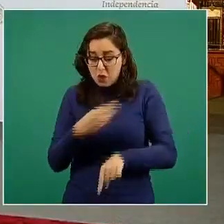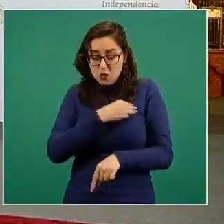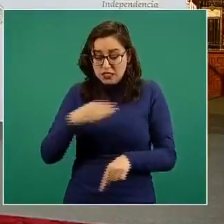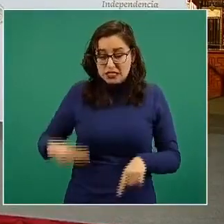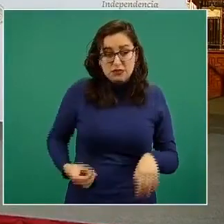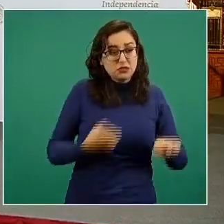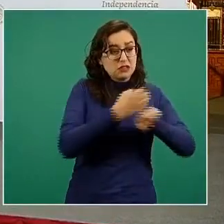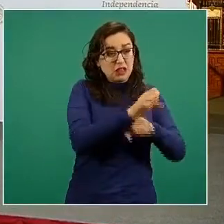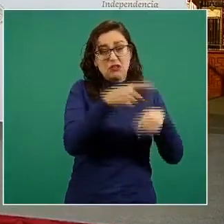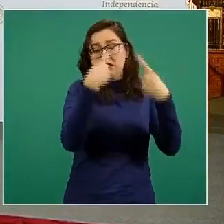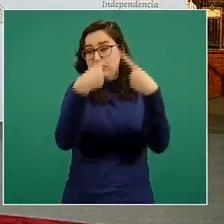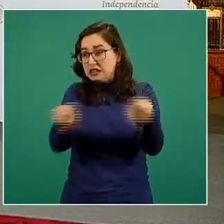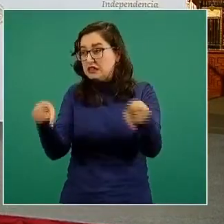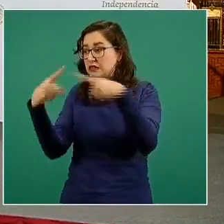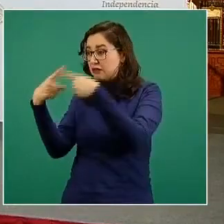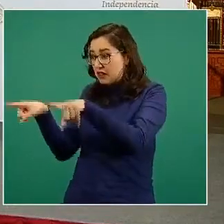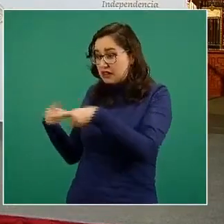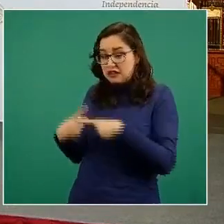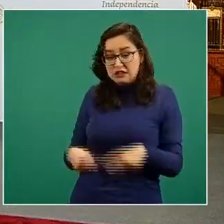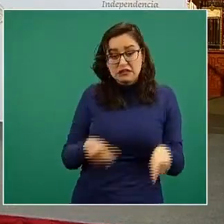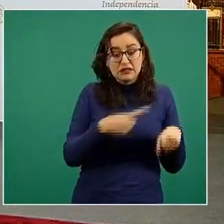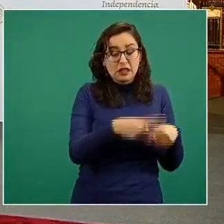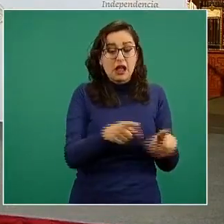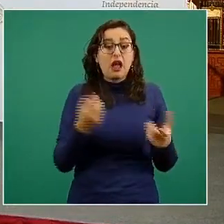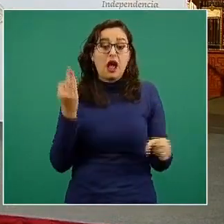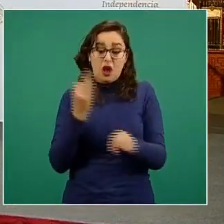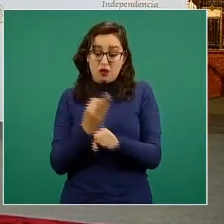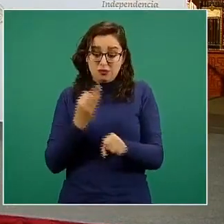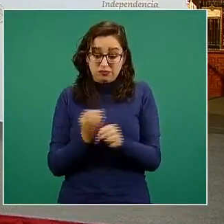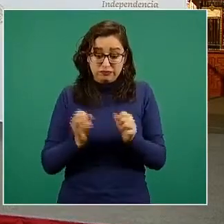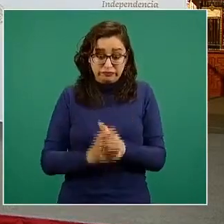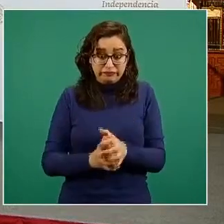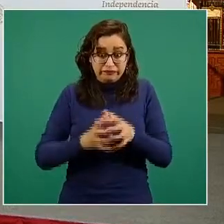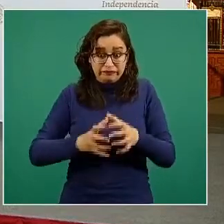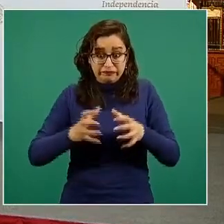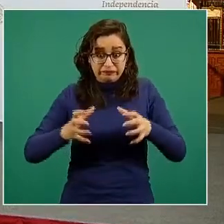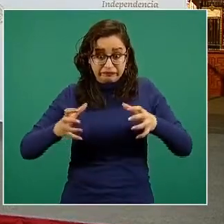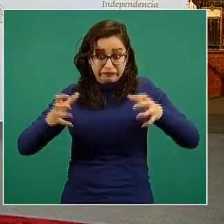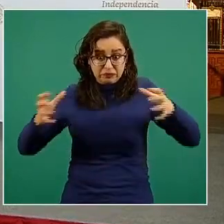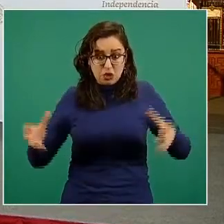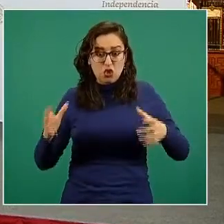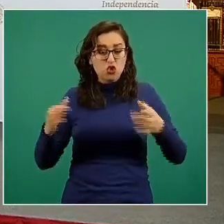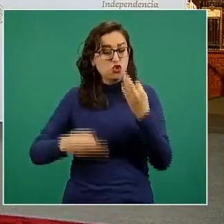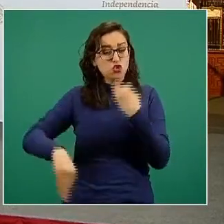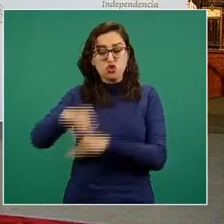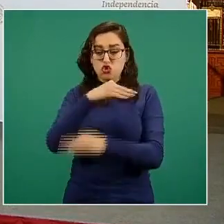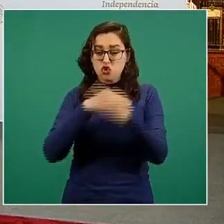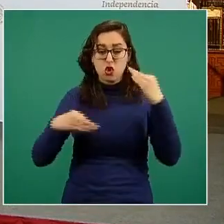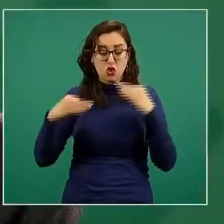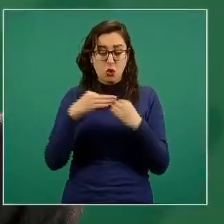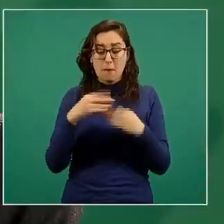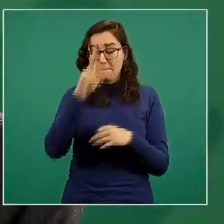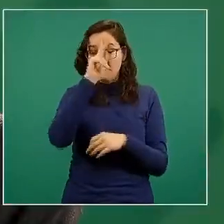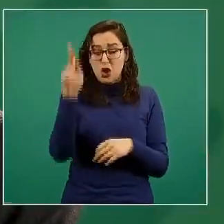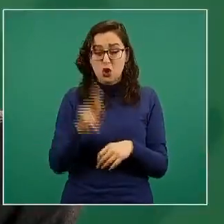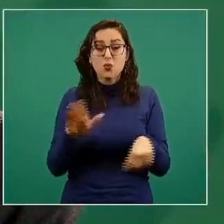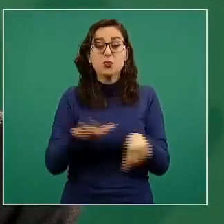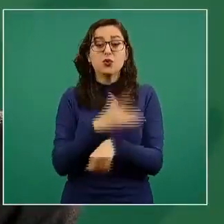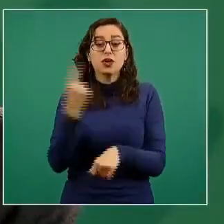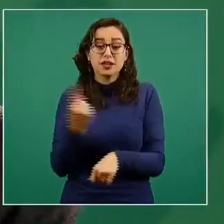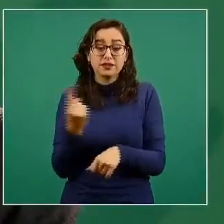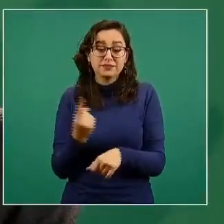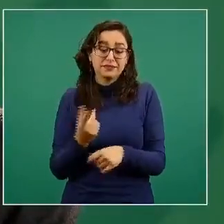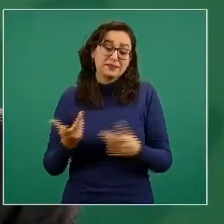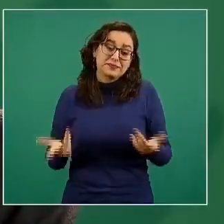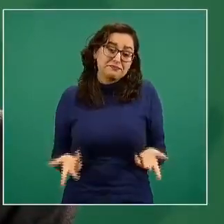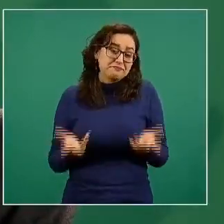estados. En general, toda esta tendencia a la alza que están enfrentando los países, sobre todo el hemisferio norte, es parte de lo que